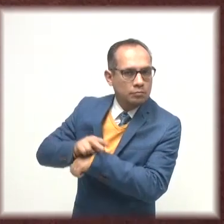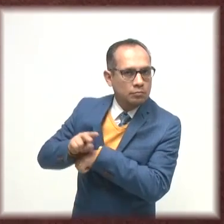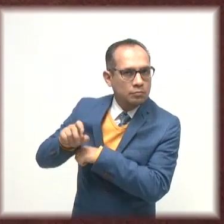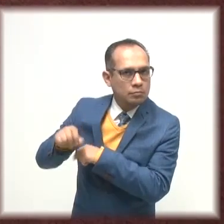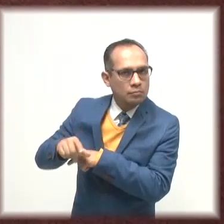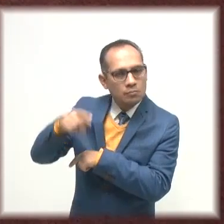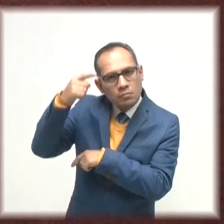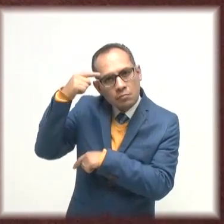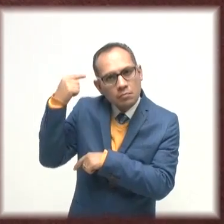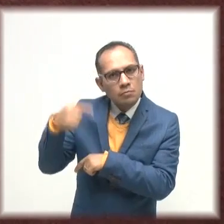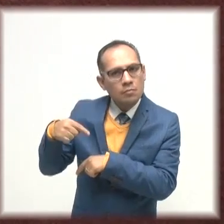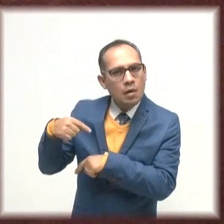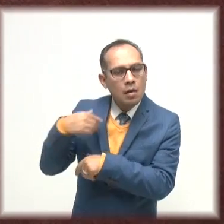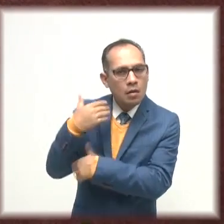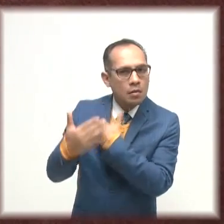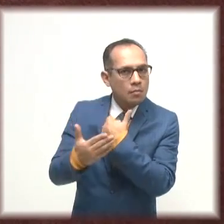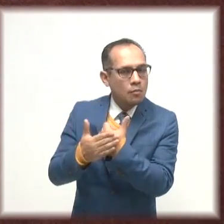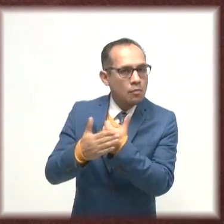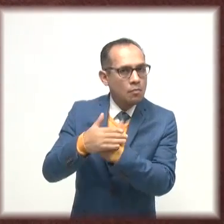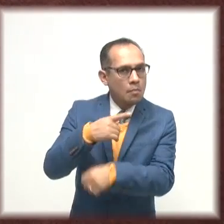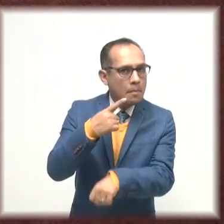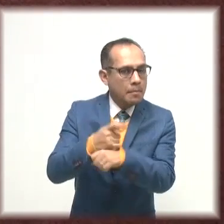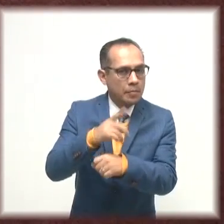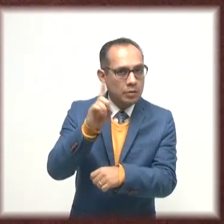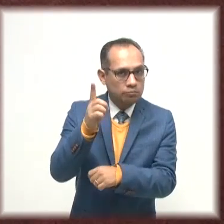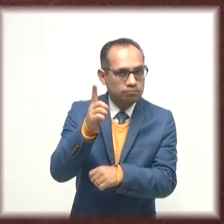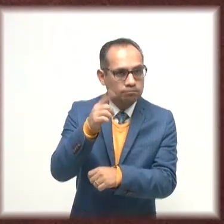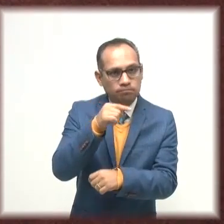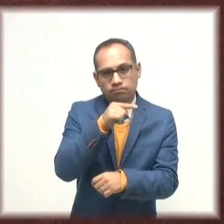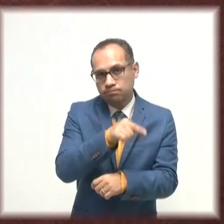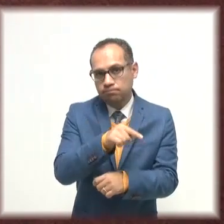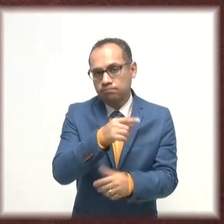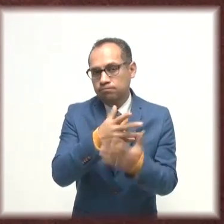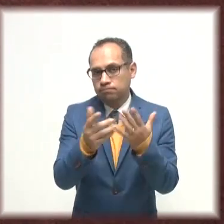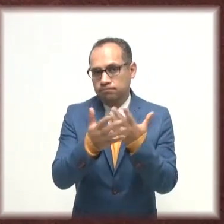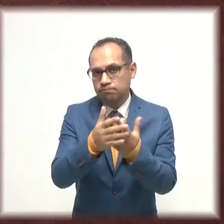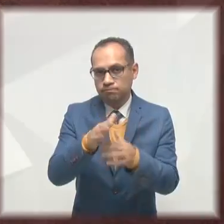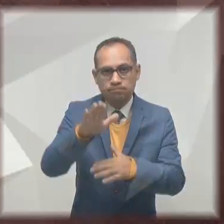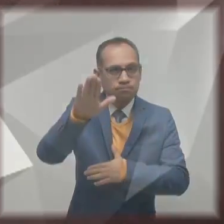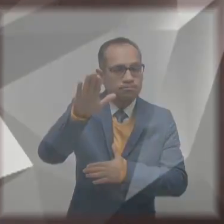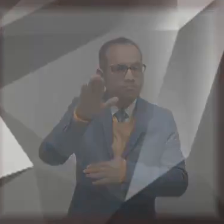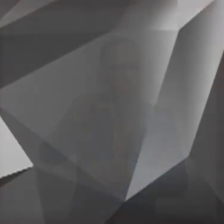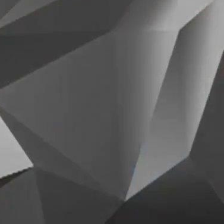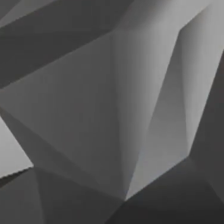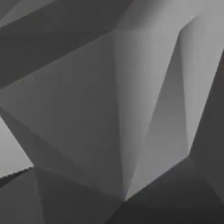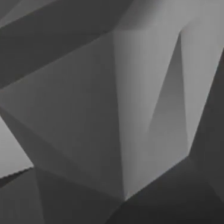a su toma de posesión el próximo 1 de diciembre de 2018.